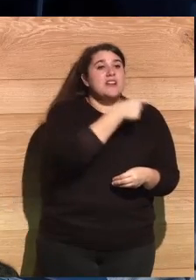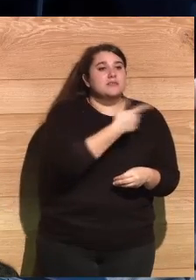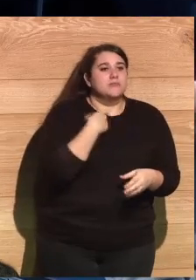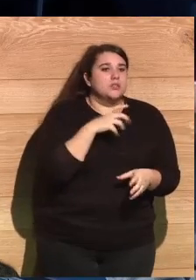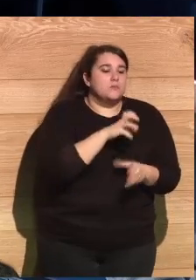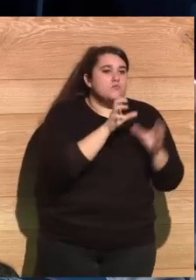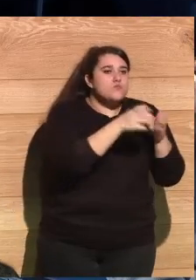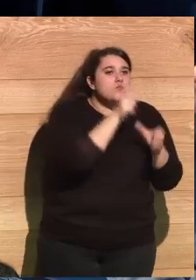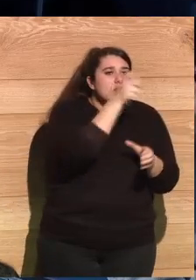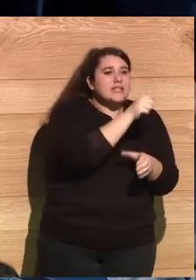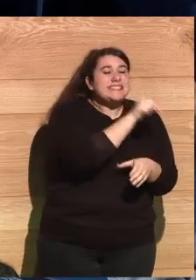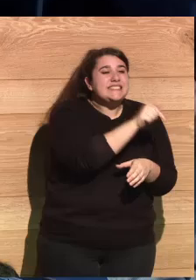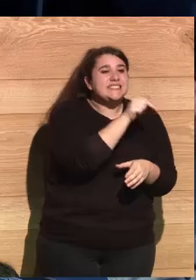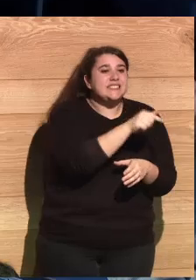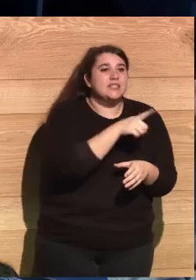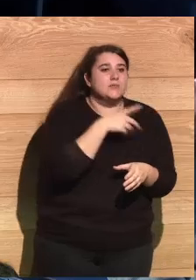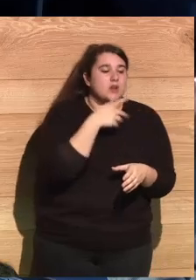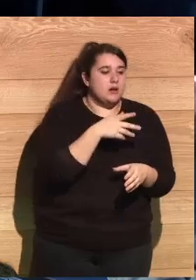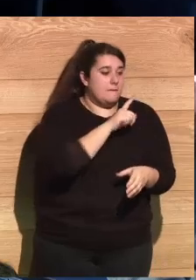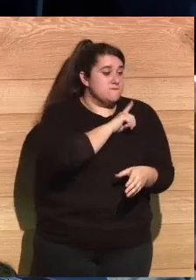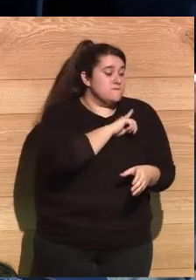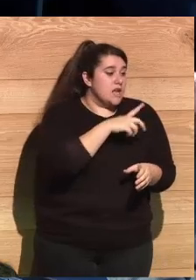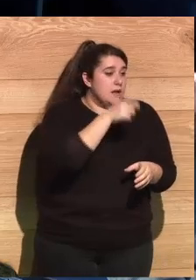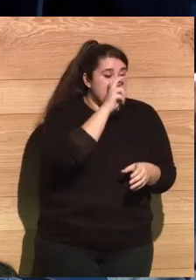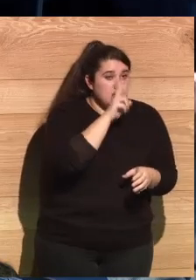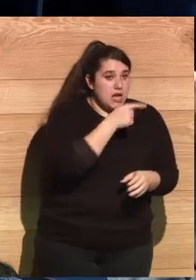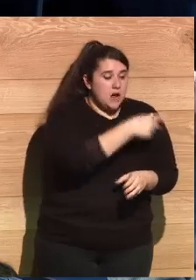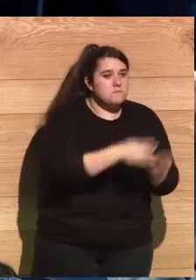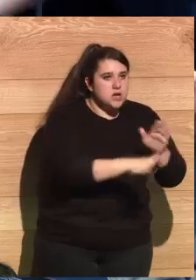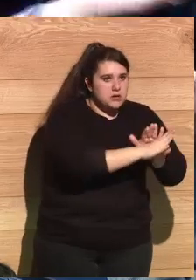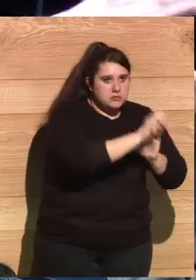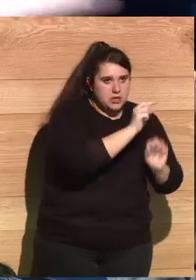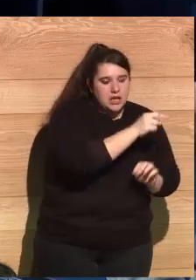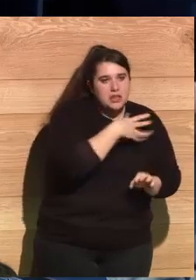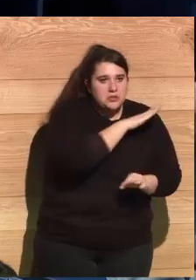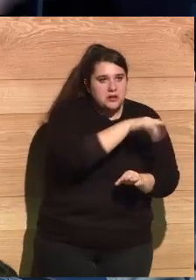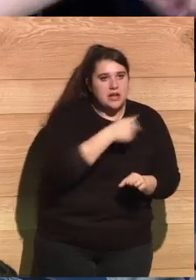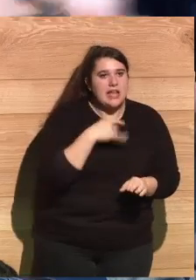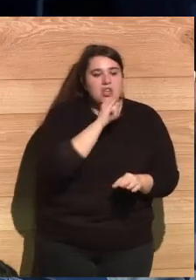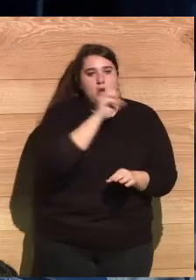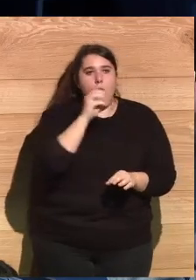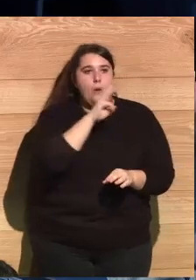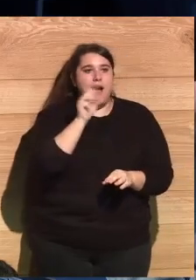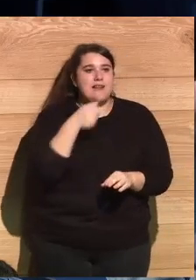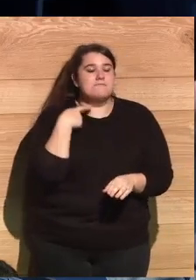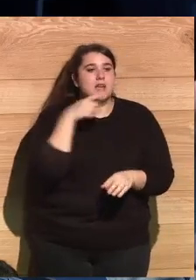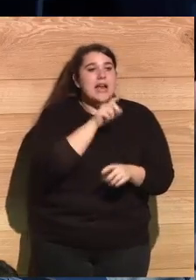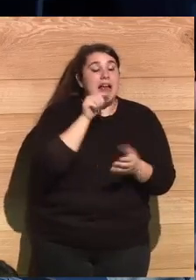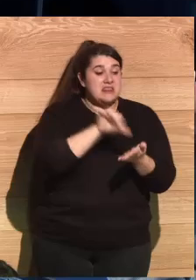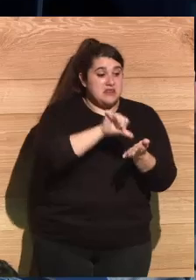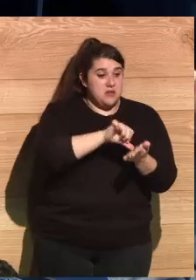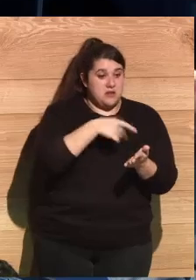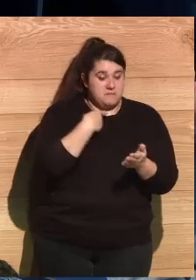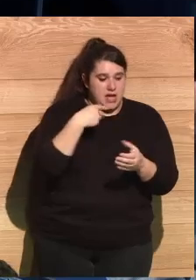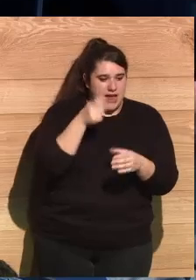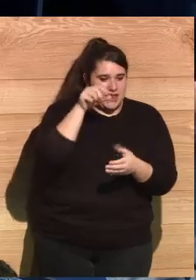un grupo de veteranos que siguen allí, etcétera, y luego incluso en Iowa, en el downtown, vas paseando por el centro de la ciudad